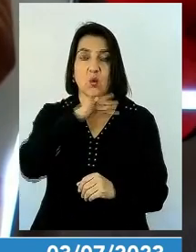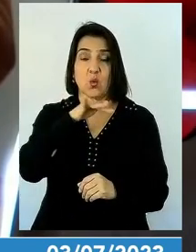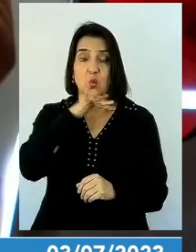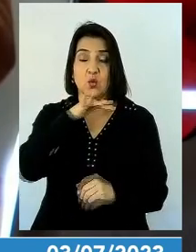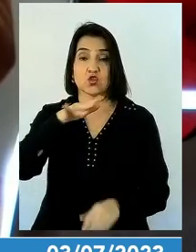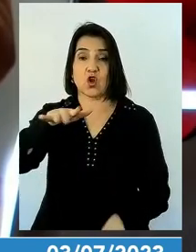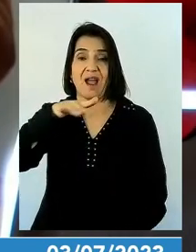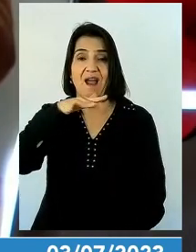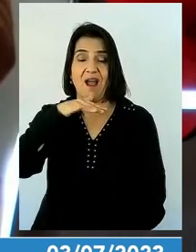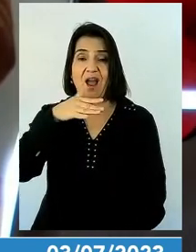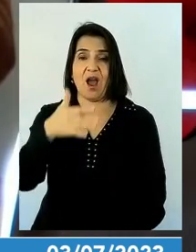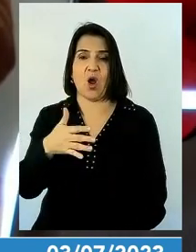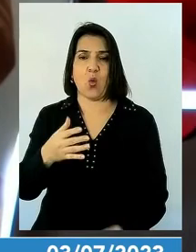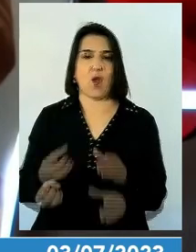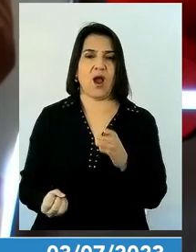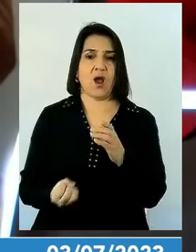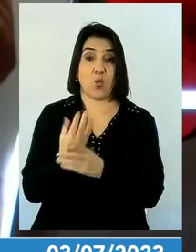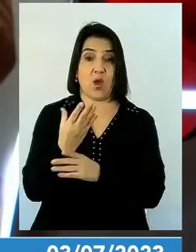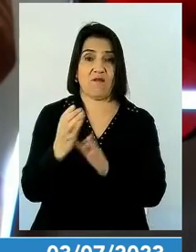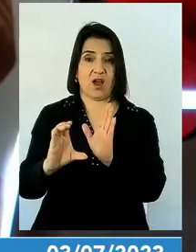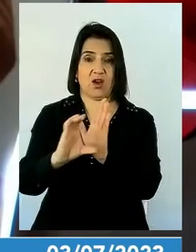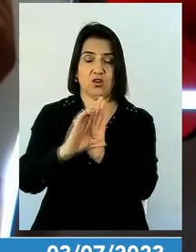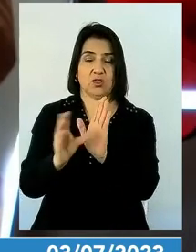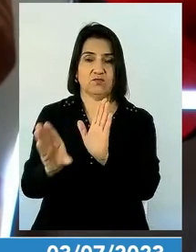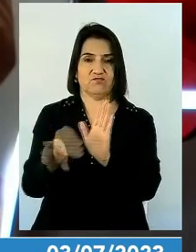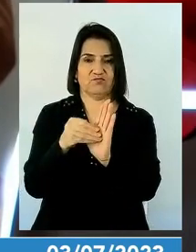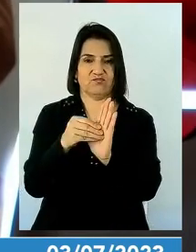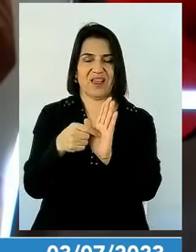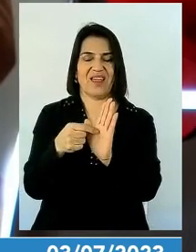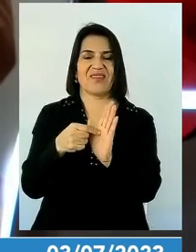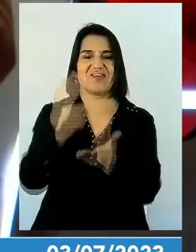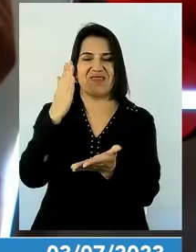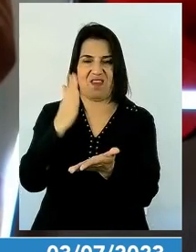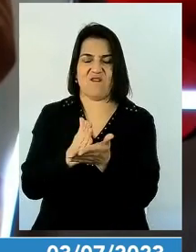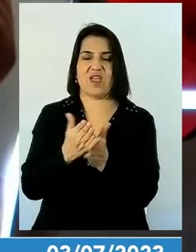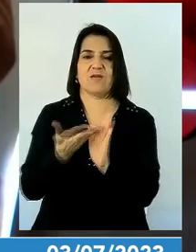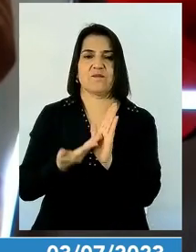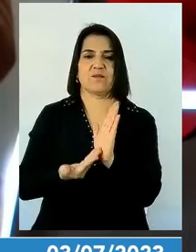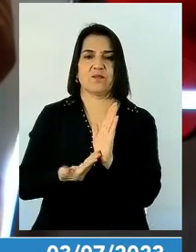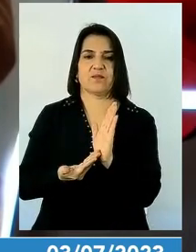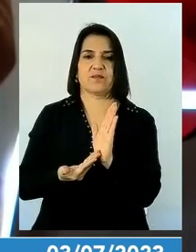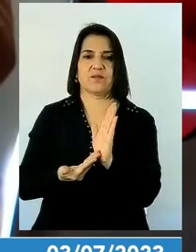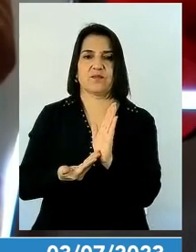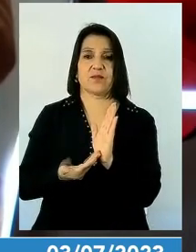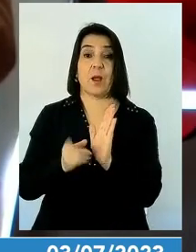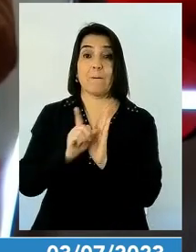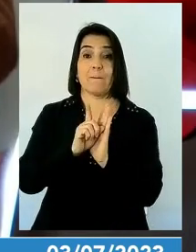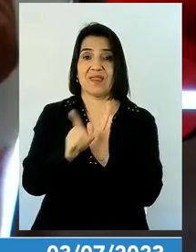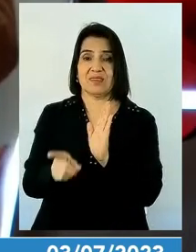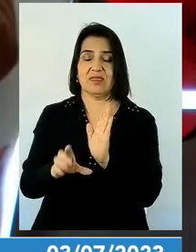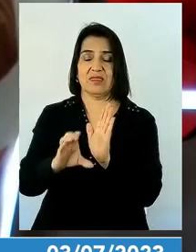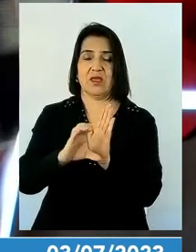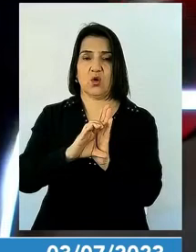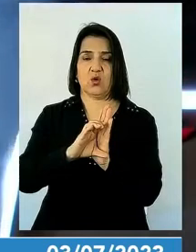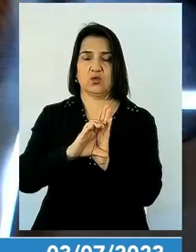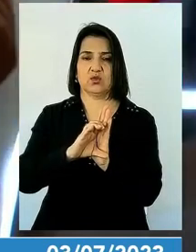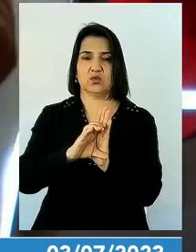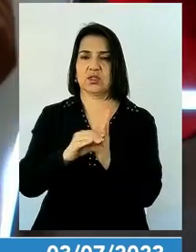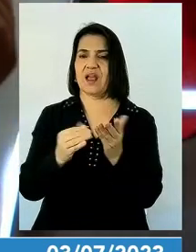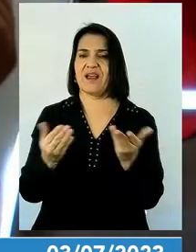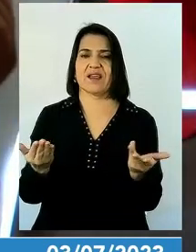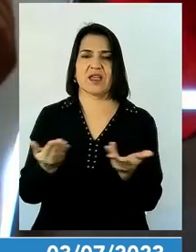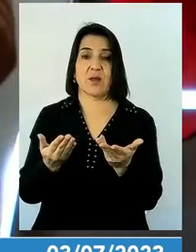nueva constitución la que debería establecer un mandato constitucional en cuanto a fortalecer